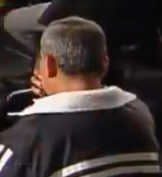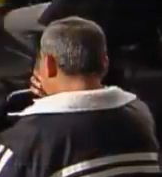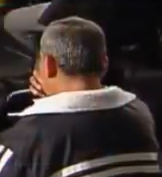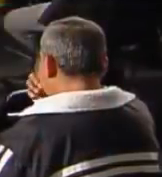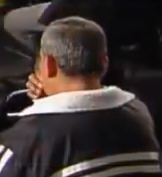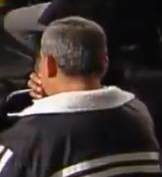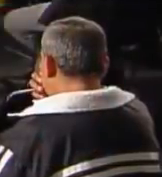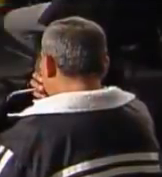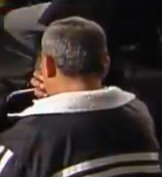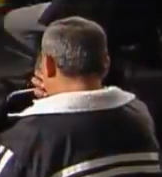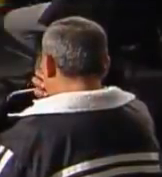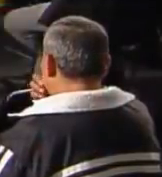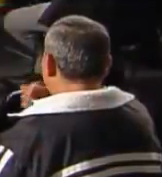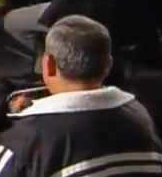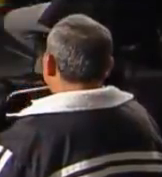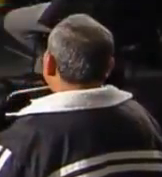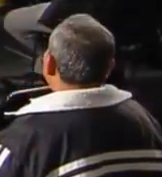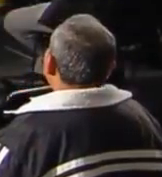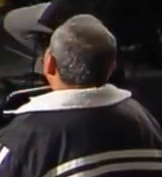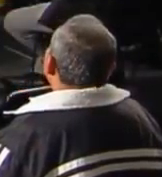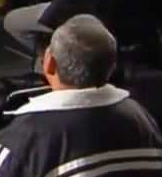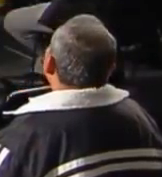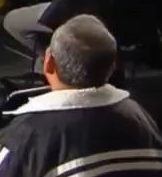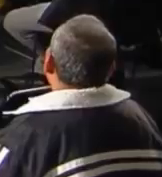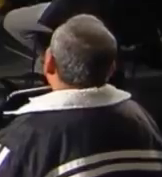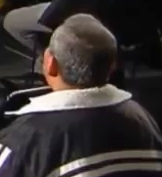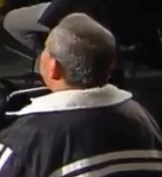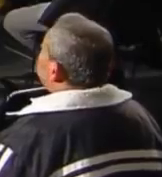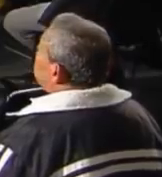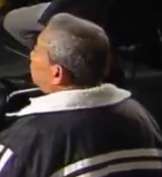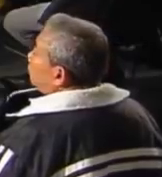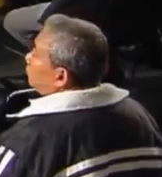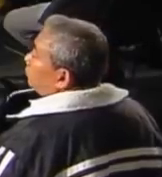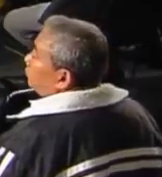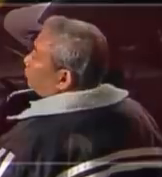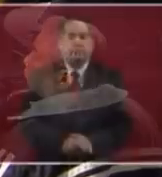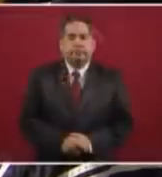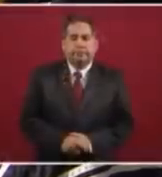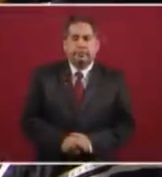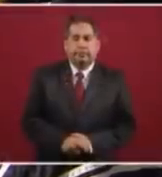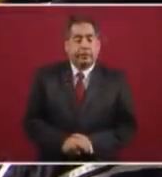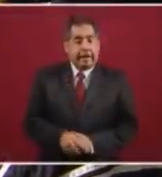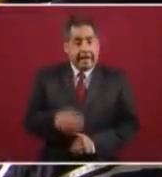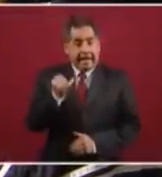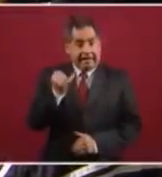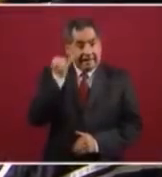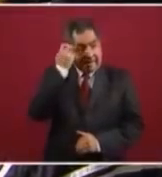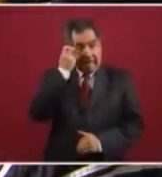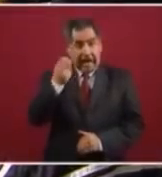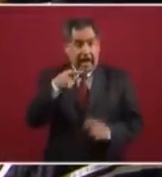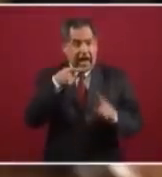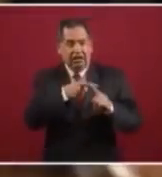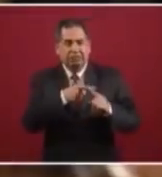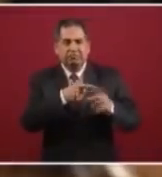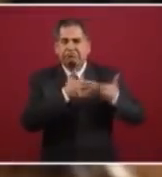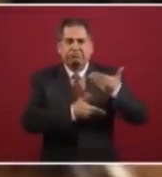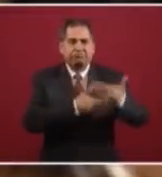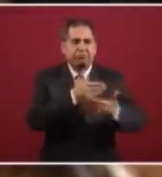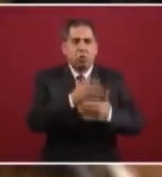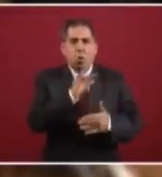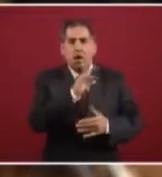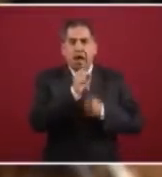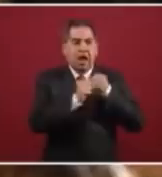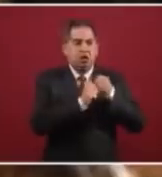aportó sustento a la doctrina económica neoliberal que prevaleció en los últimos 40 años. Hoy,